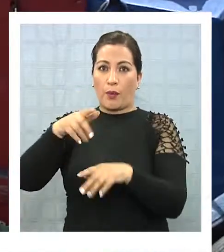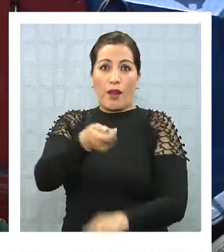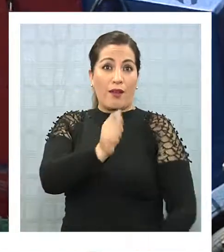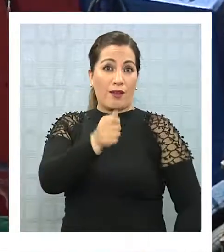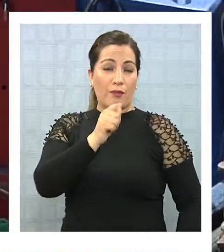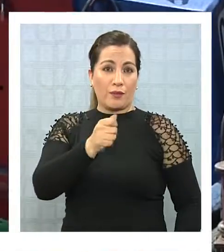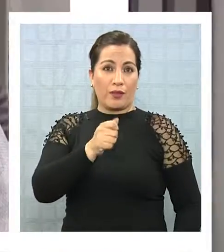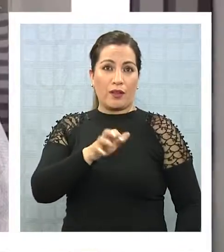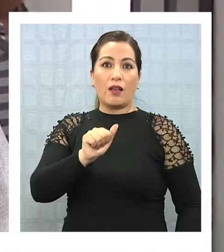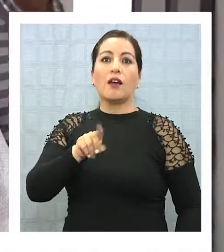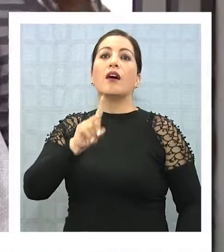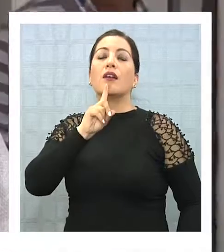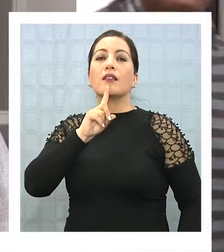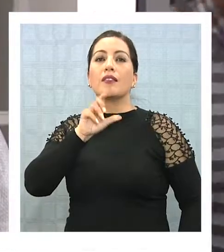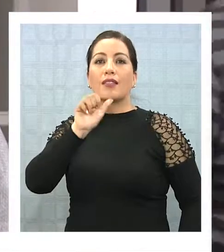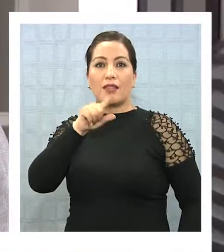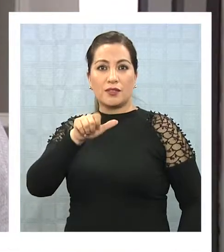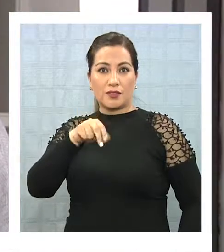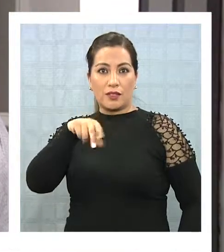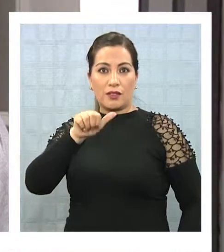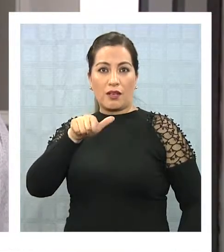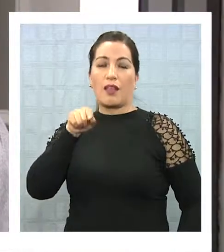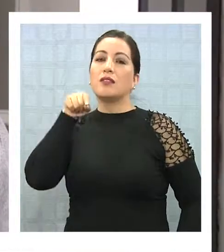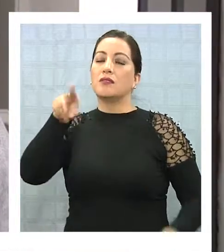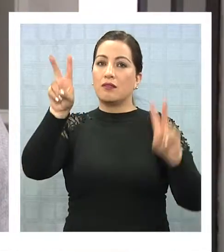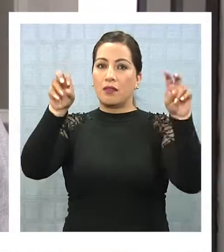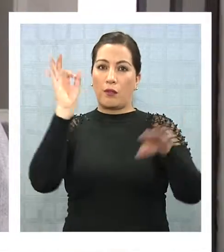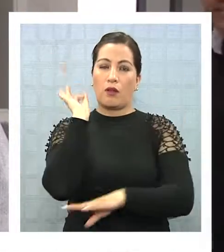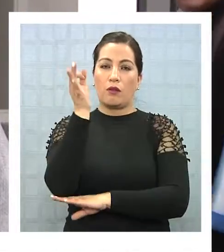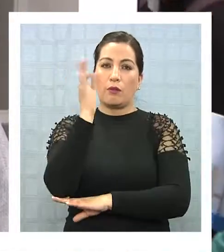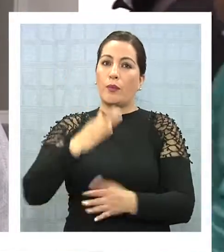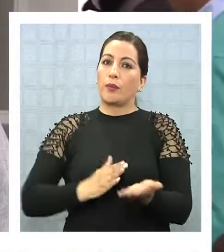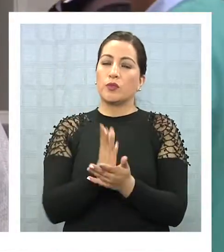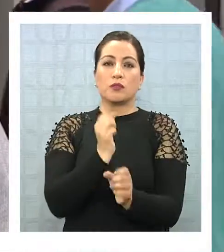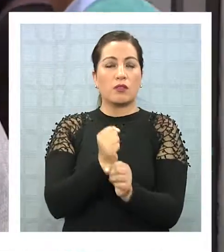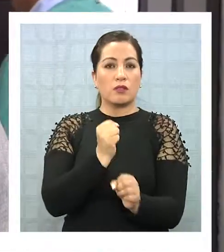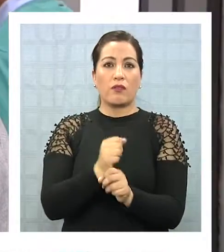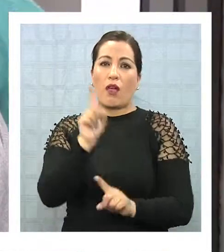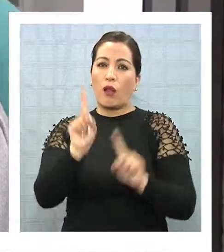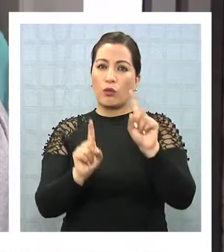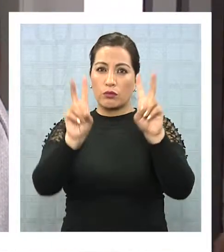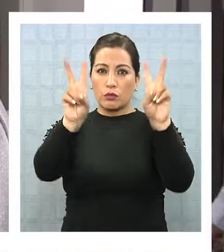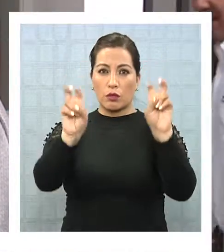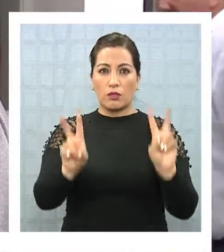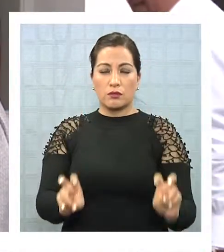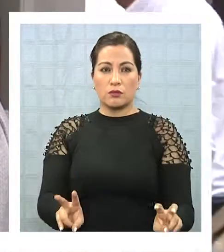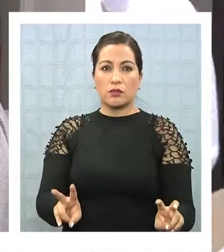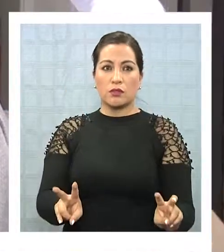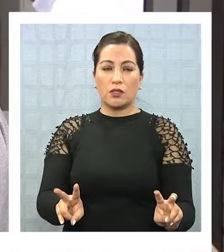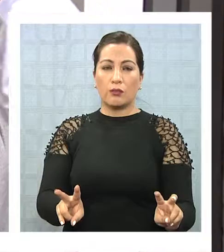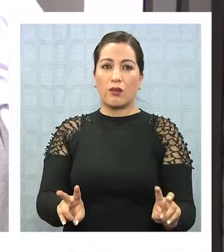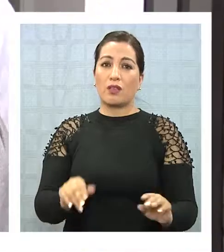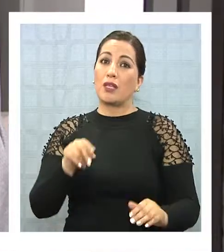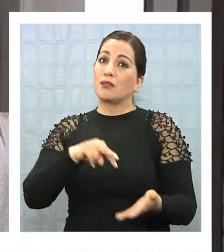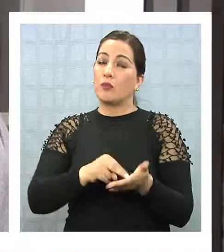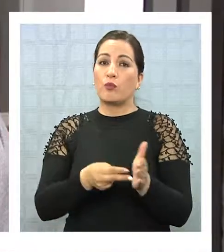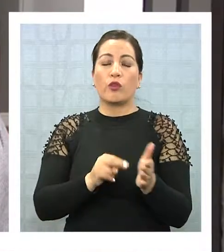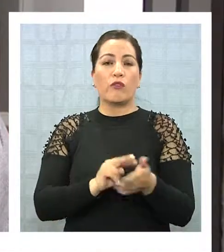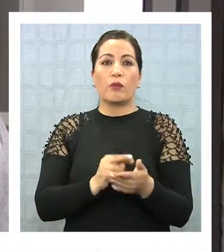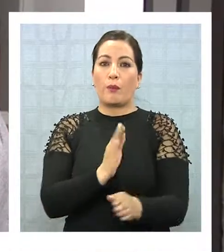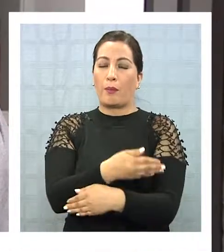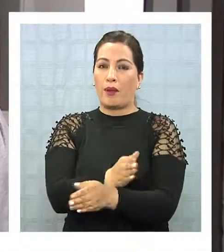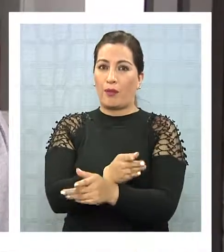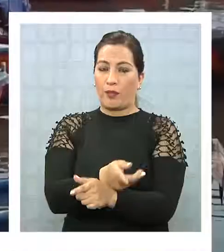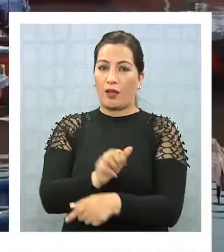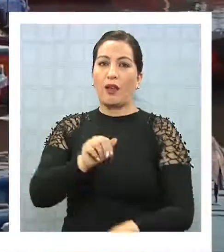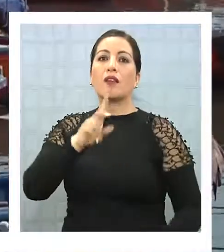lo que pasa con la pesca artesanal. Ese es el tema de la reunión para empezar a trabajar en algunos temas que están siendo perjudiciales